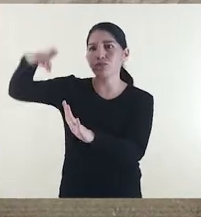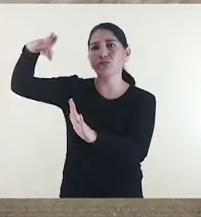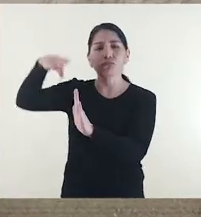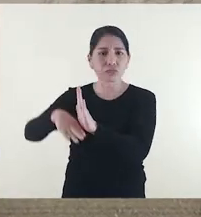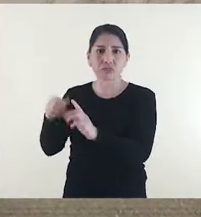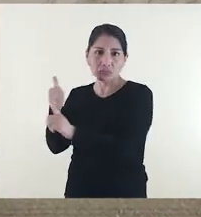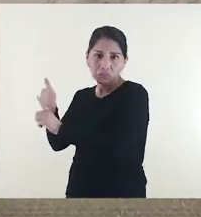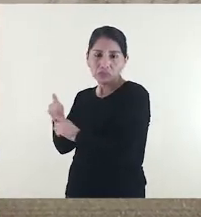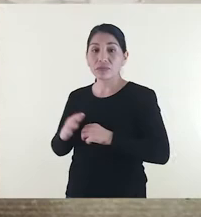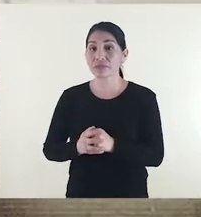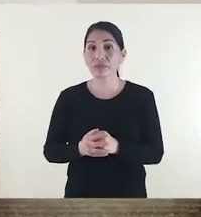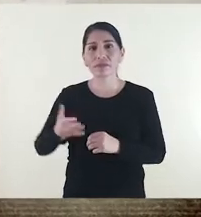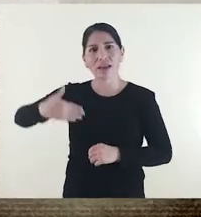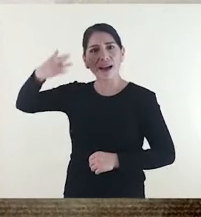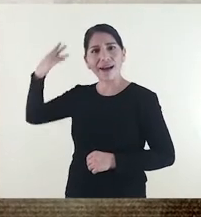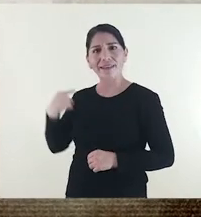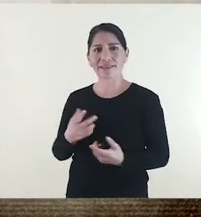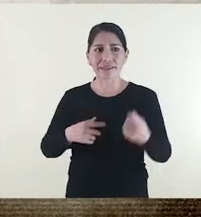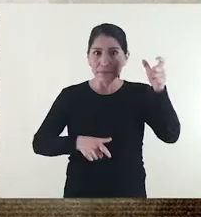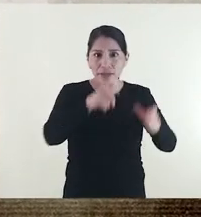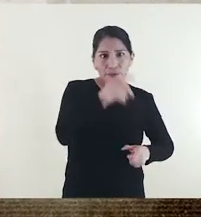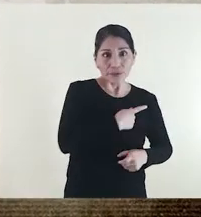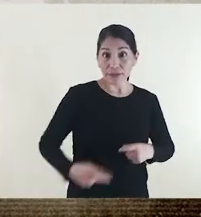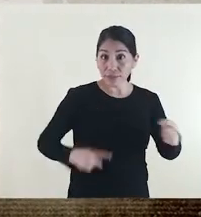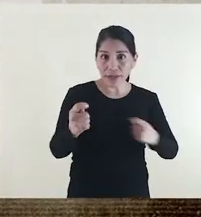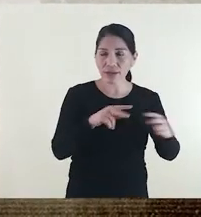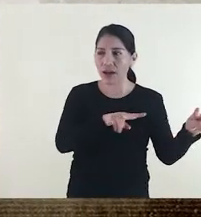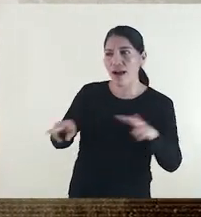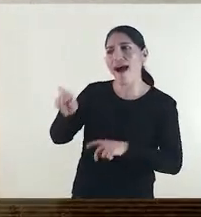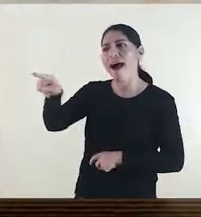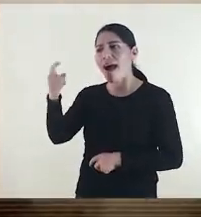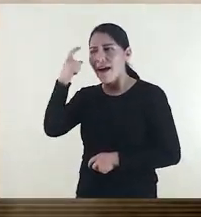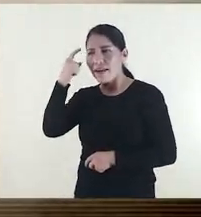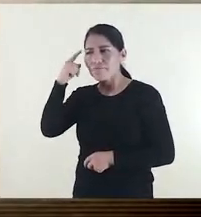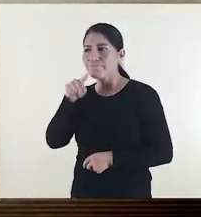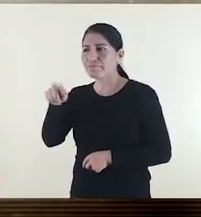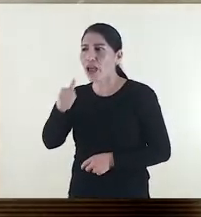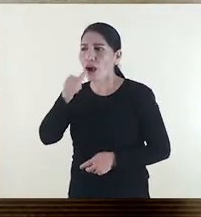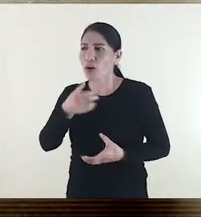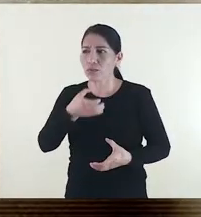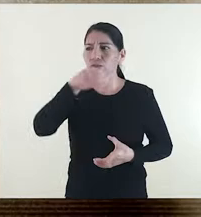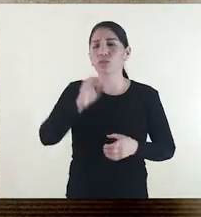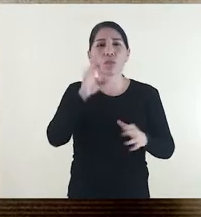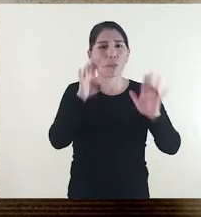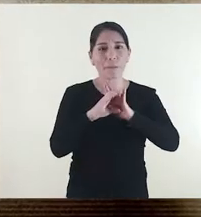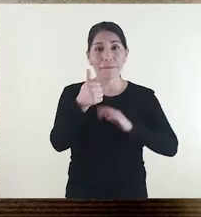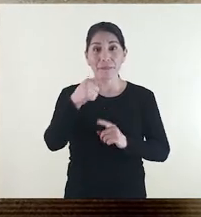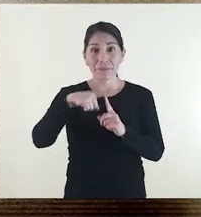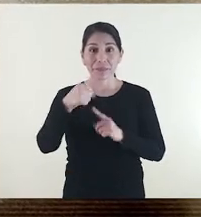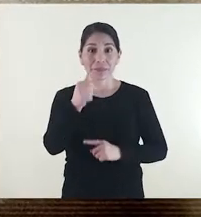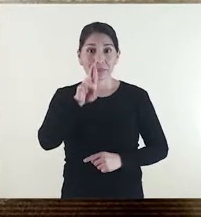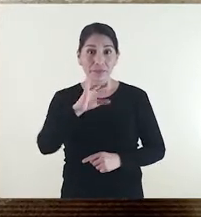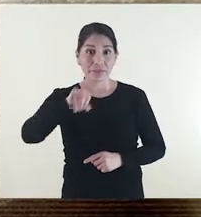cantidad que quiera. Desde siempre fue dejando ojos de agua que los ciudadanos virreinales aprovecharon para hacerla potable como en la Tarjea,